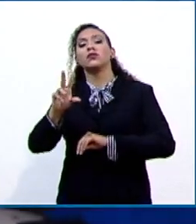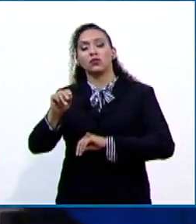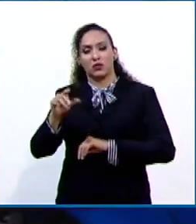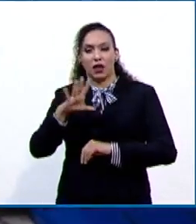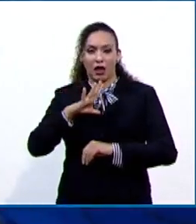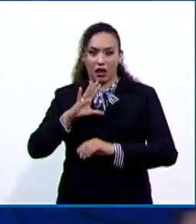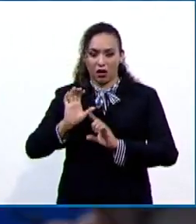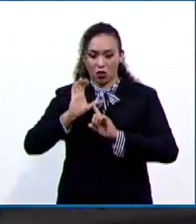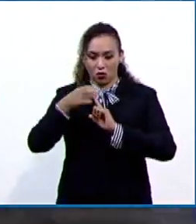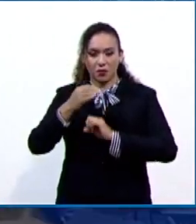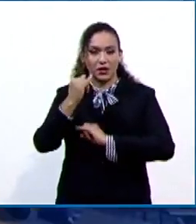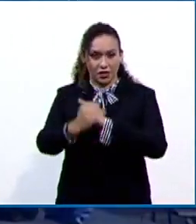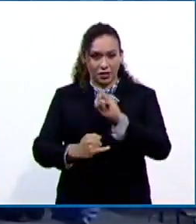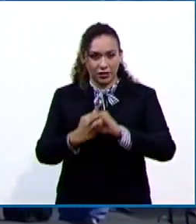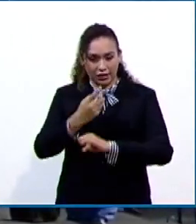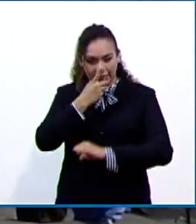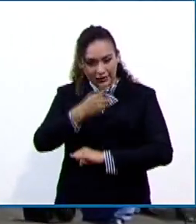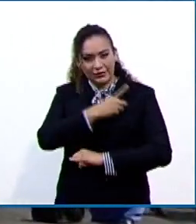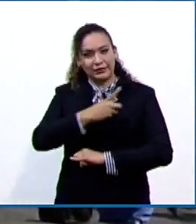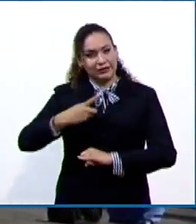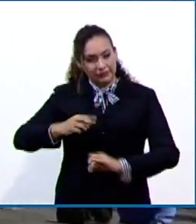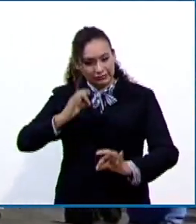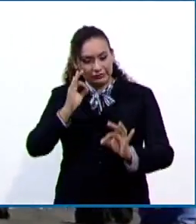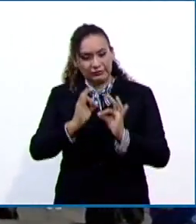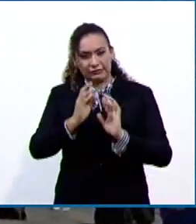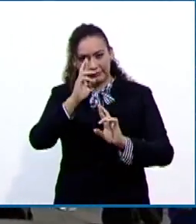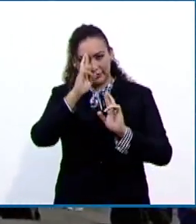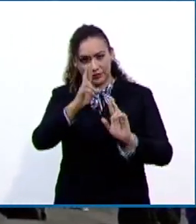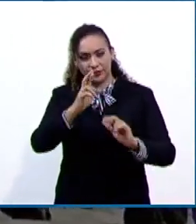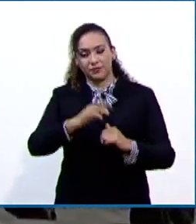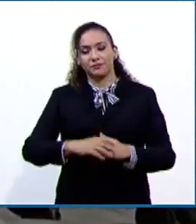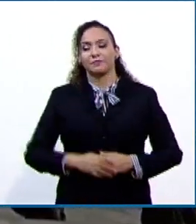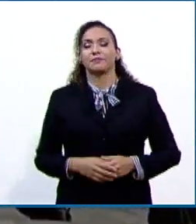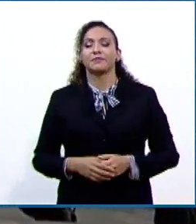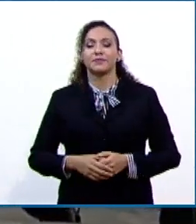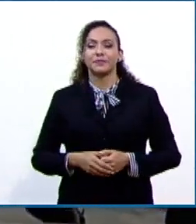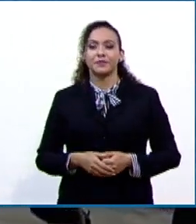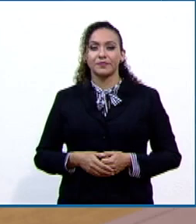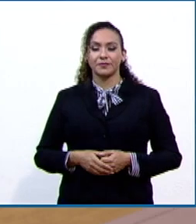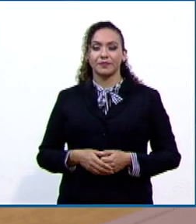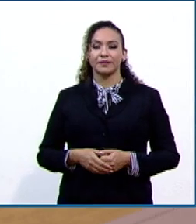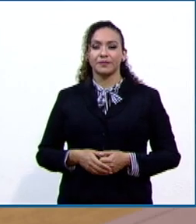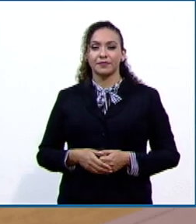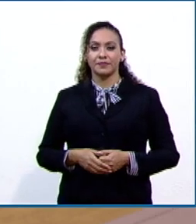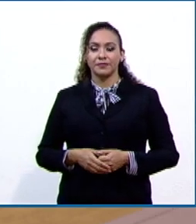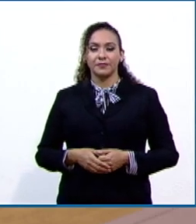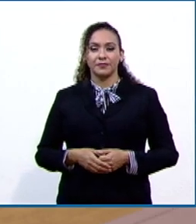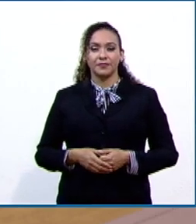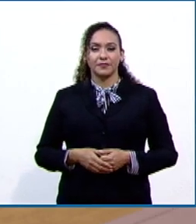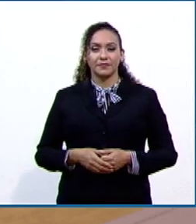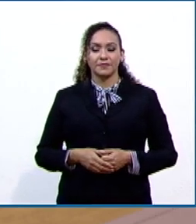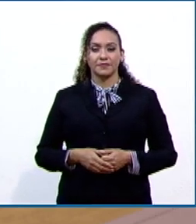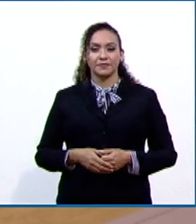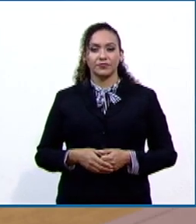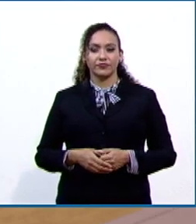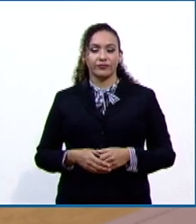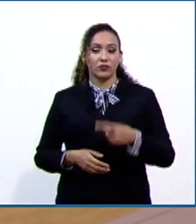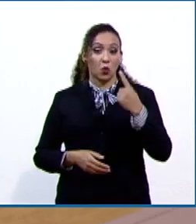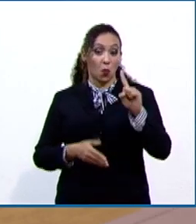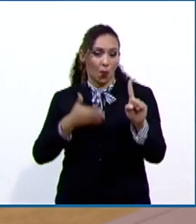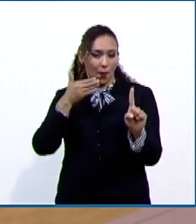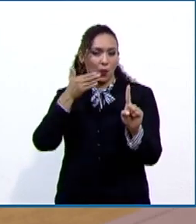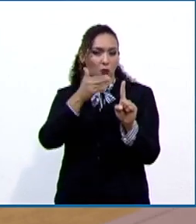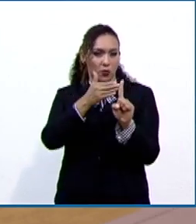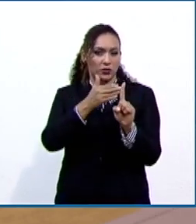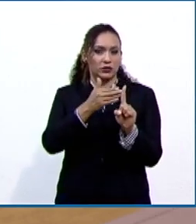Comisión Interamericana. Para el canal del Poder Judicial de la Federación, Mario López Peña. Uno de los propósitos de contar con